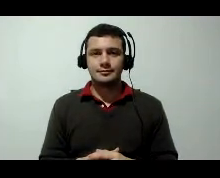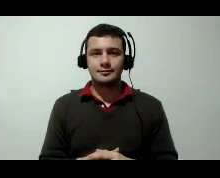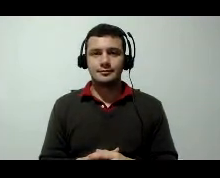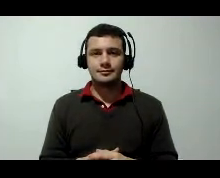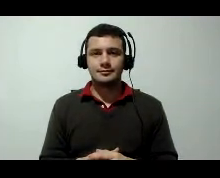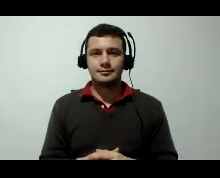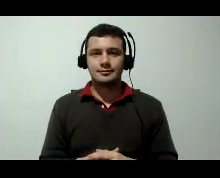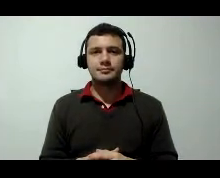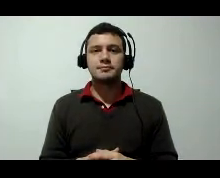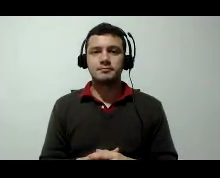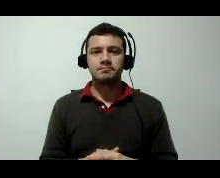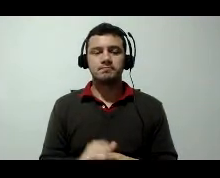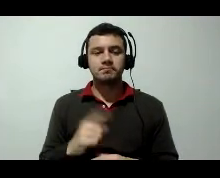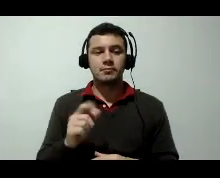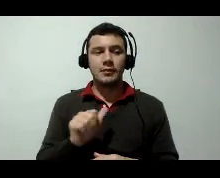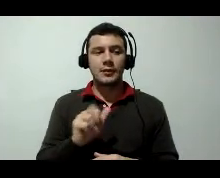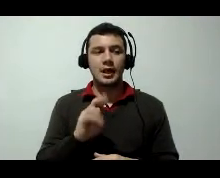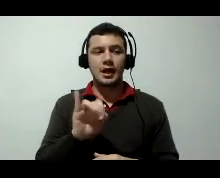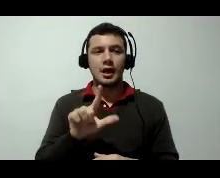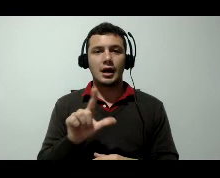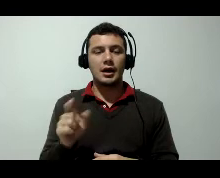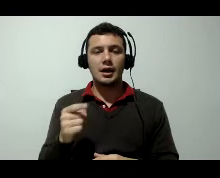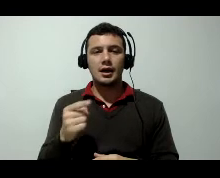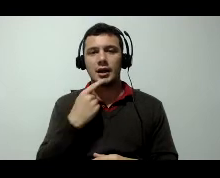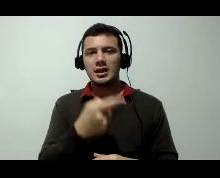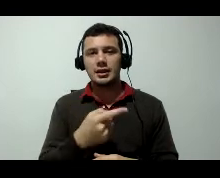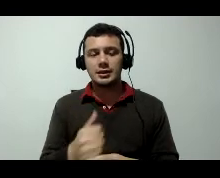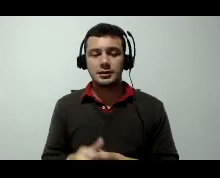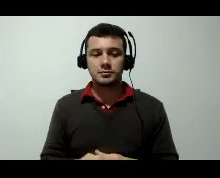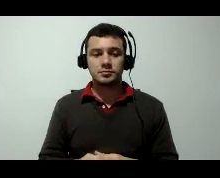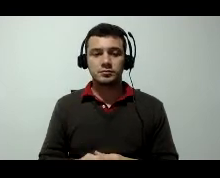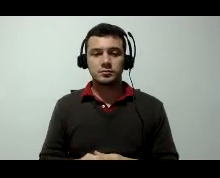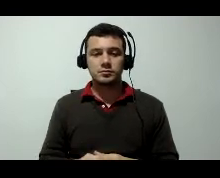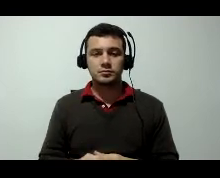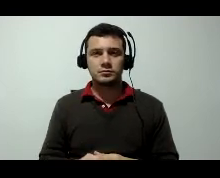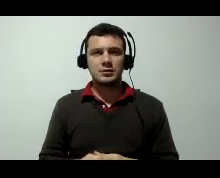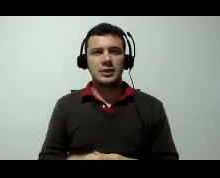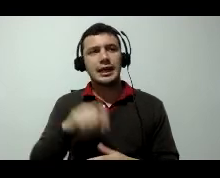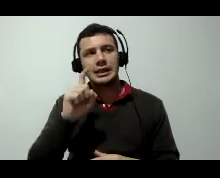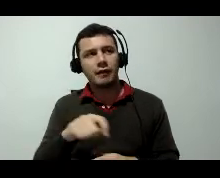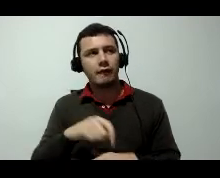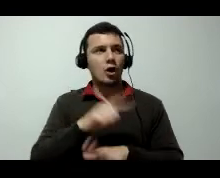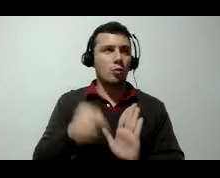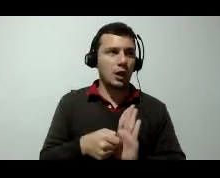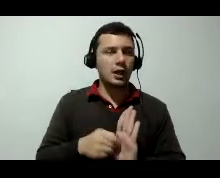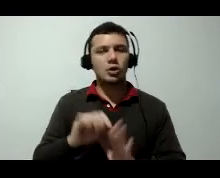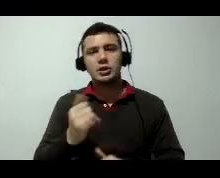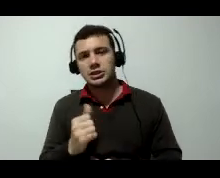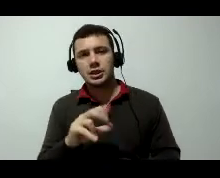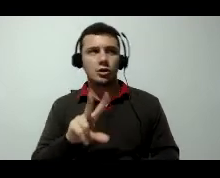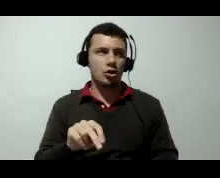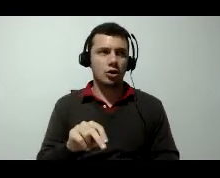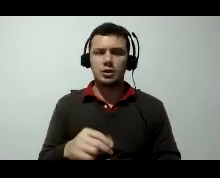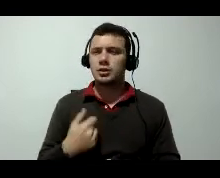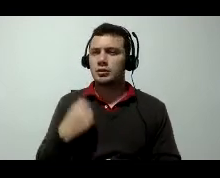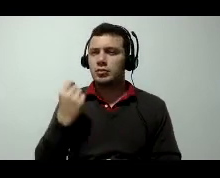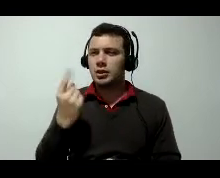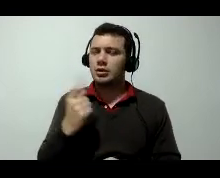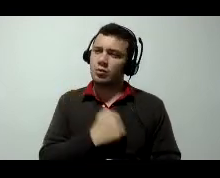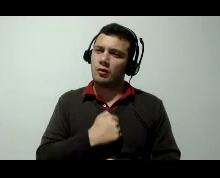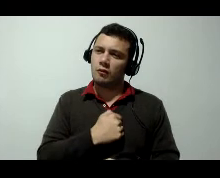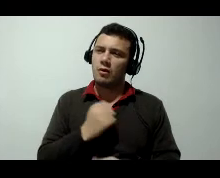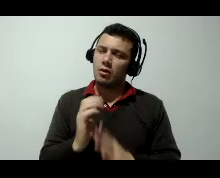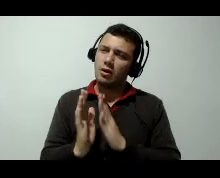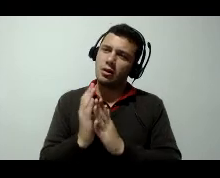Área, archivo, debe todo completo, ¿qué debe? Si no, no entiendo la pregunta, Omar, si puedes ser más claro en tu pregunta,